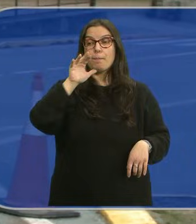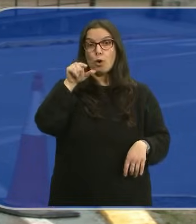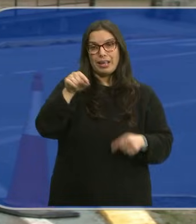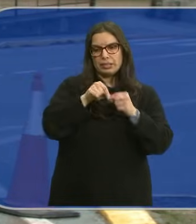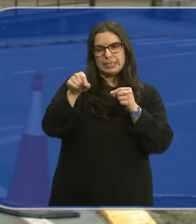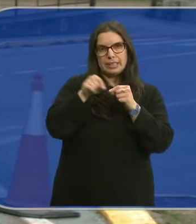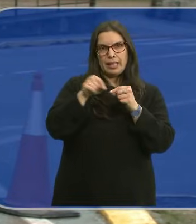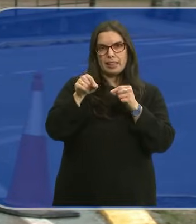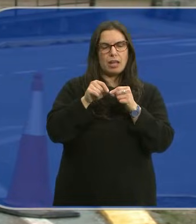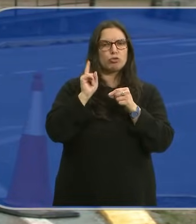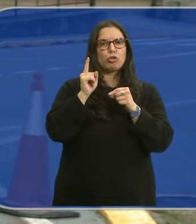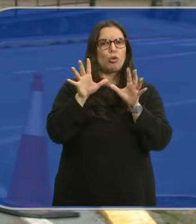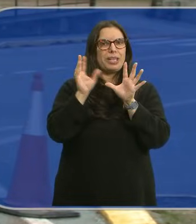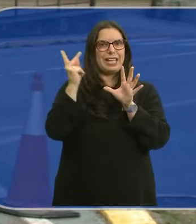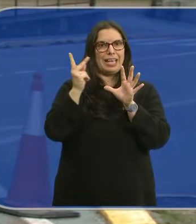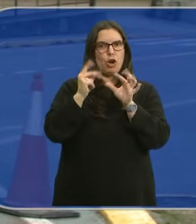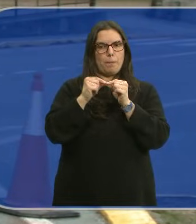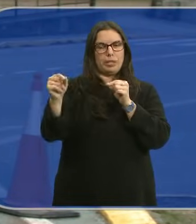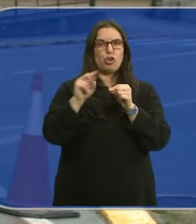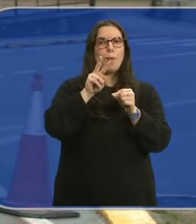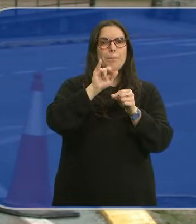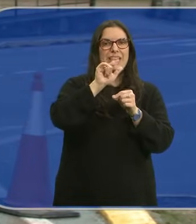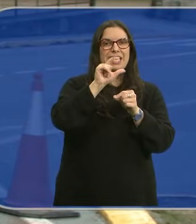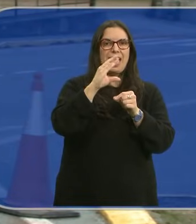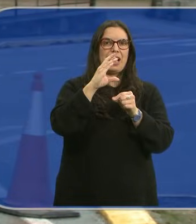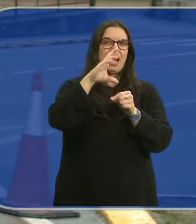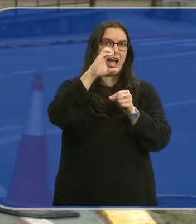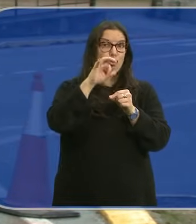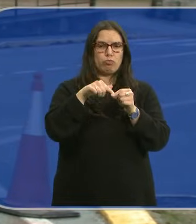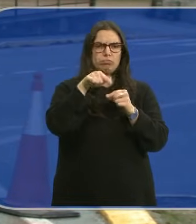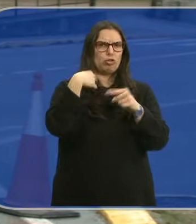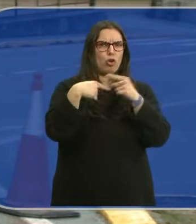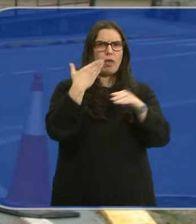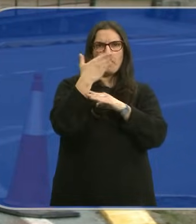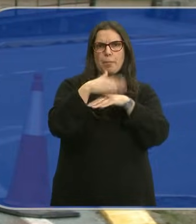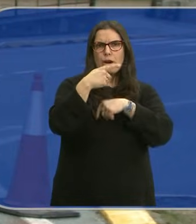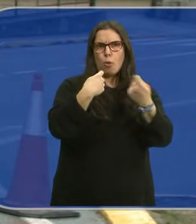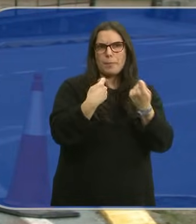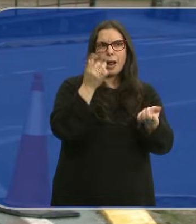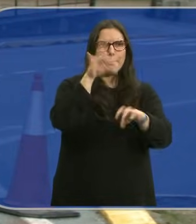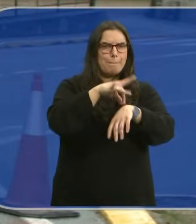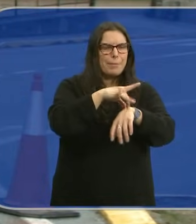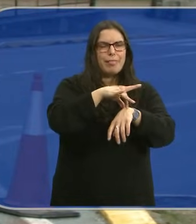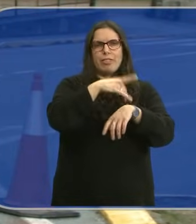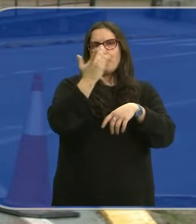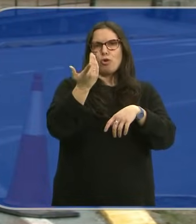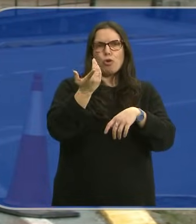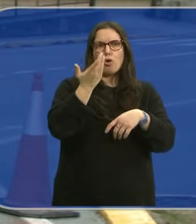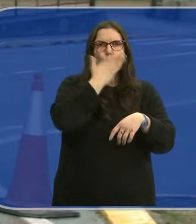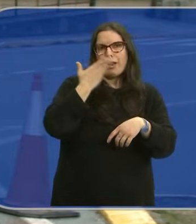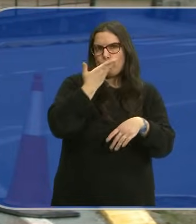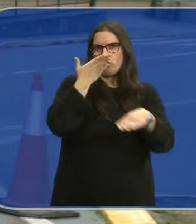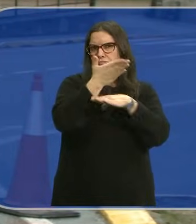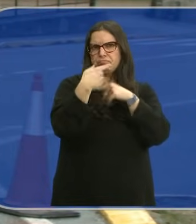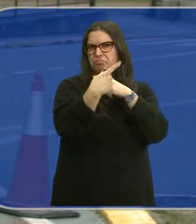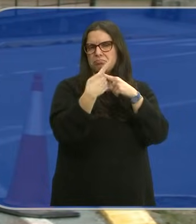10 kilómetros de Villarcayo, donde los vecinos acuden casi a diario para realizar sus compras, para acudir al médico o para ir al